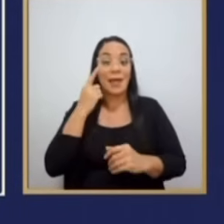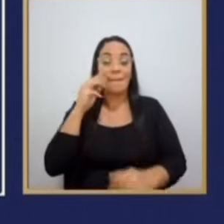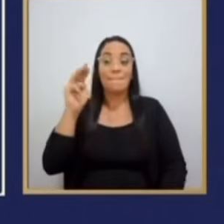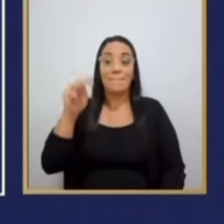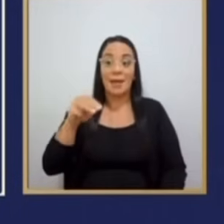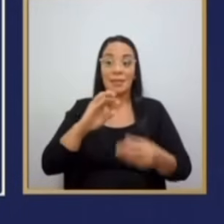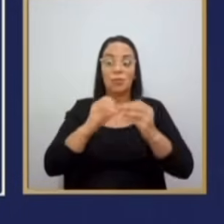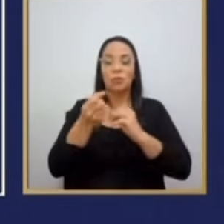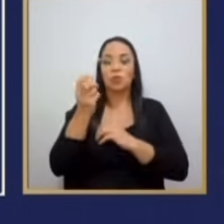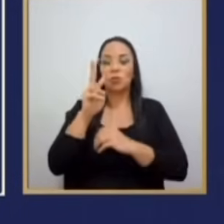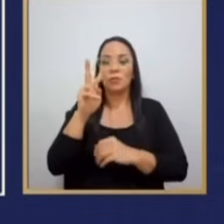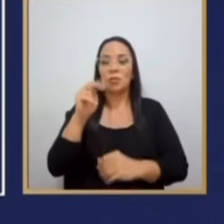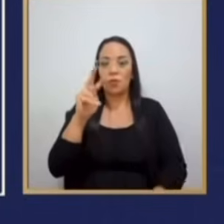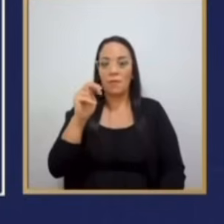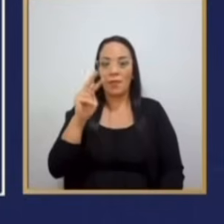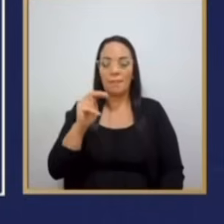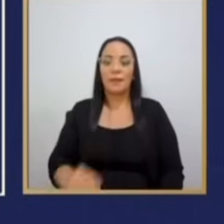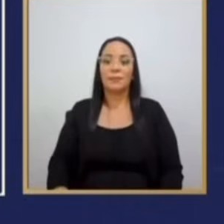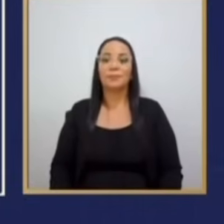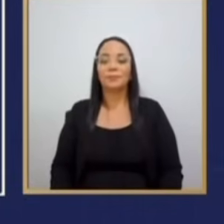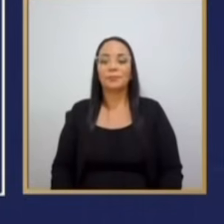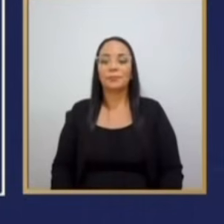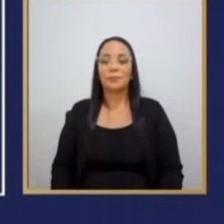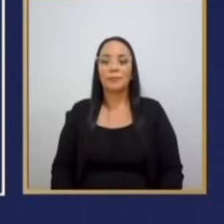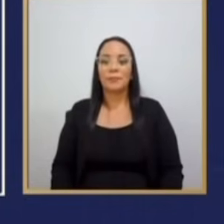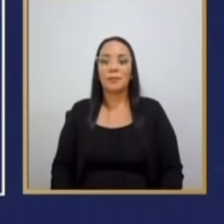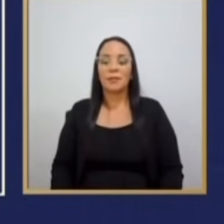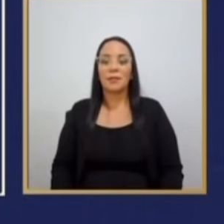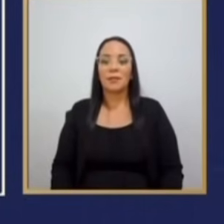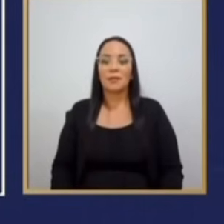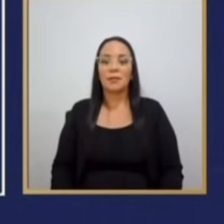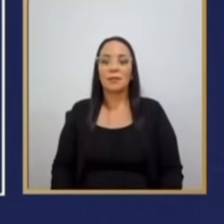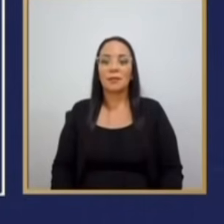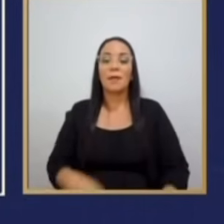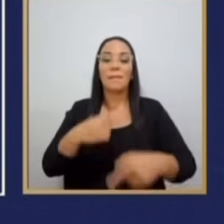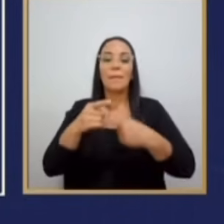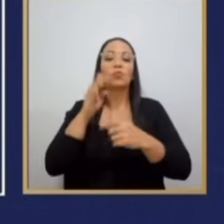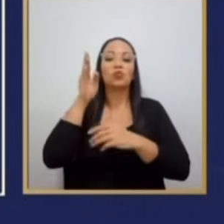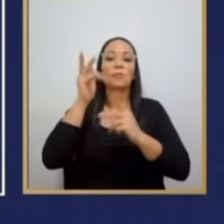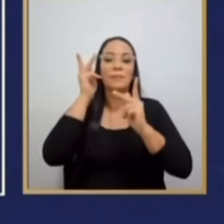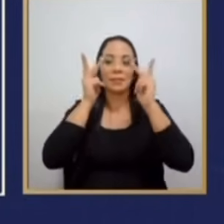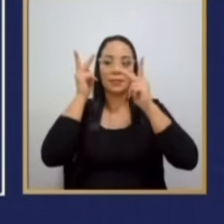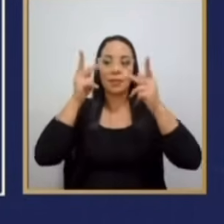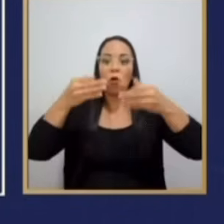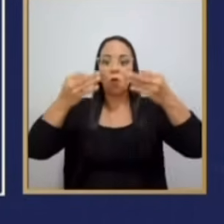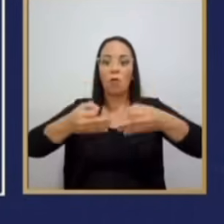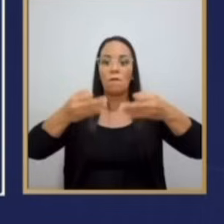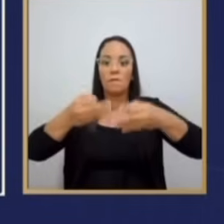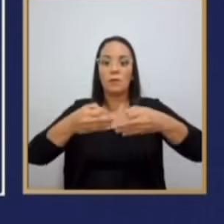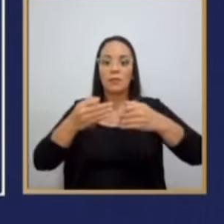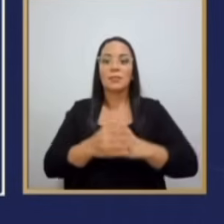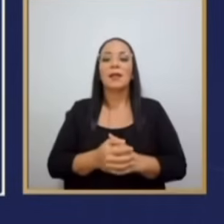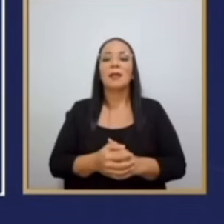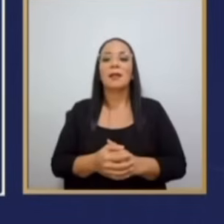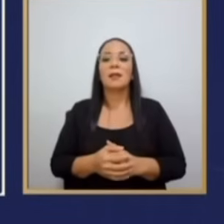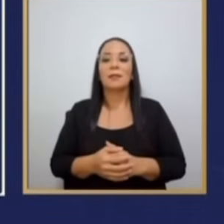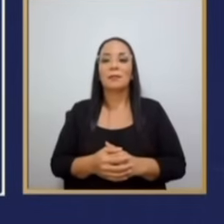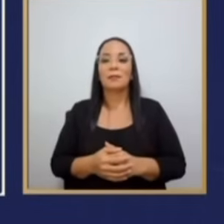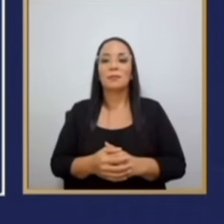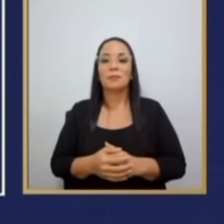12 de noviembre vamos a hacer una visita oficial. El señor